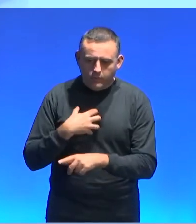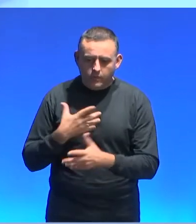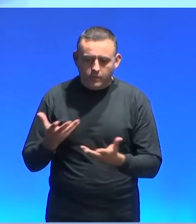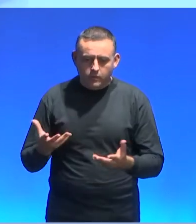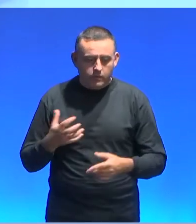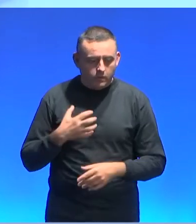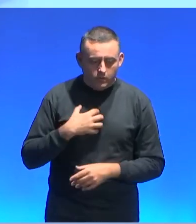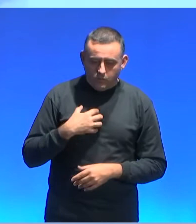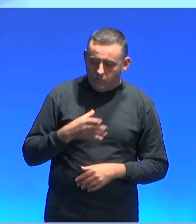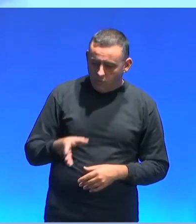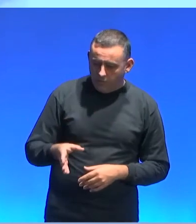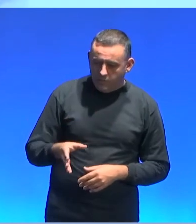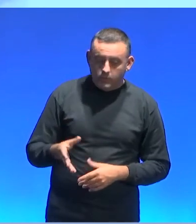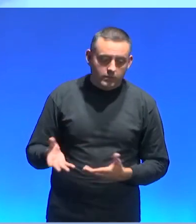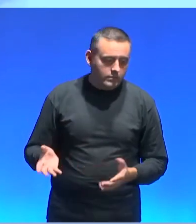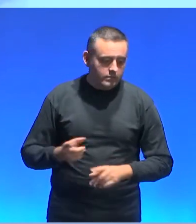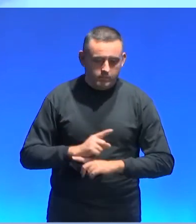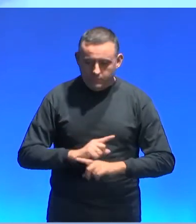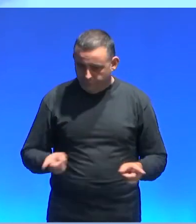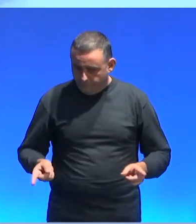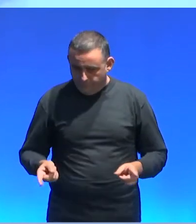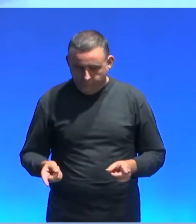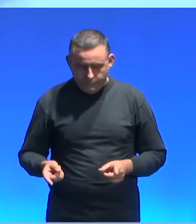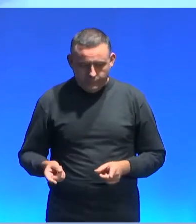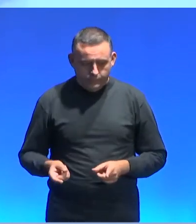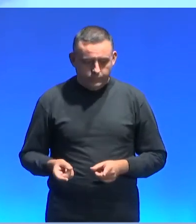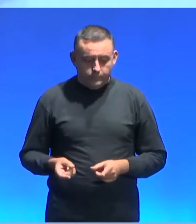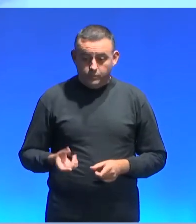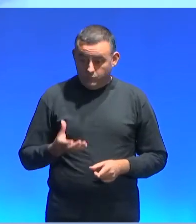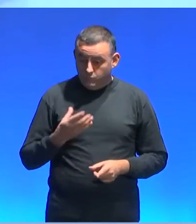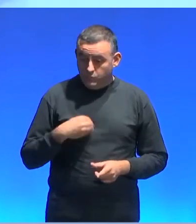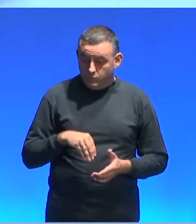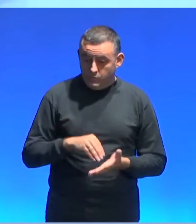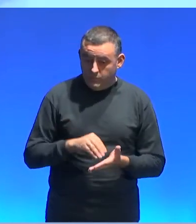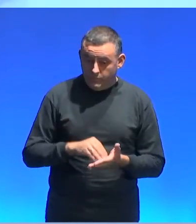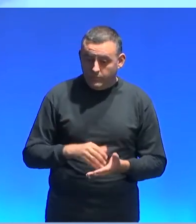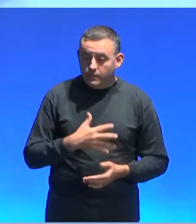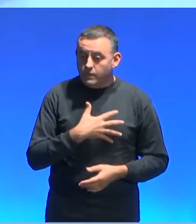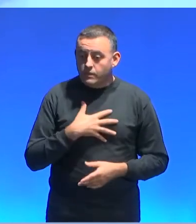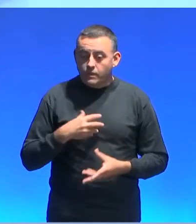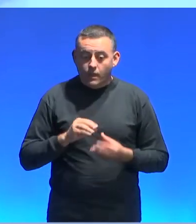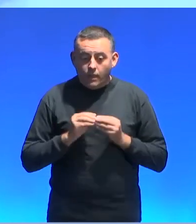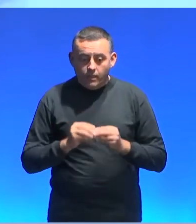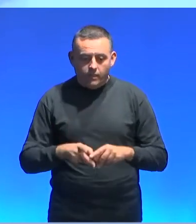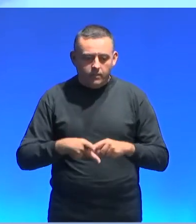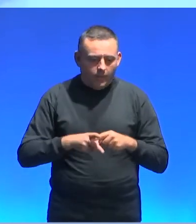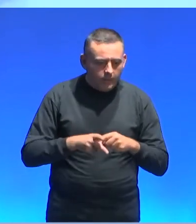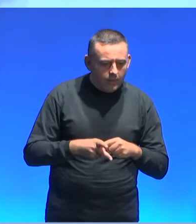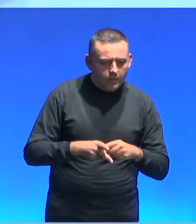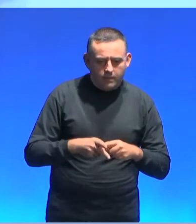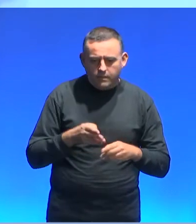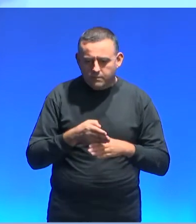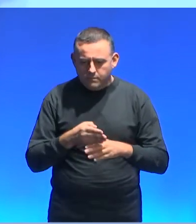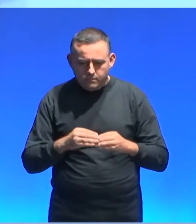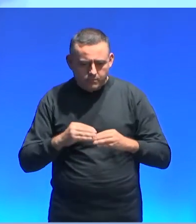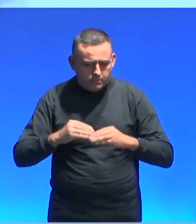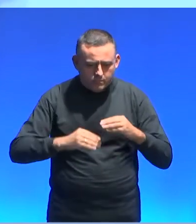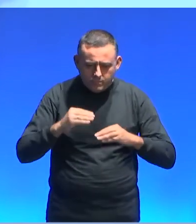y no pueden hacer un taller de cabañas porque es súper pongamos, ¿no? En un caso concreto. Entonces,